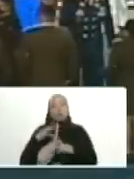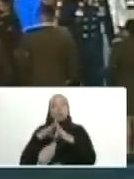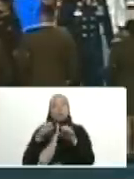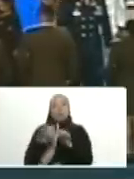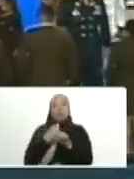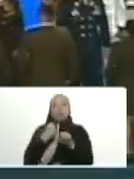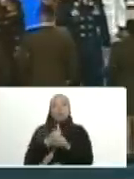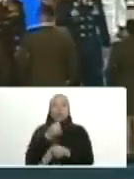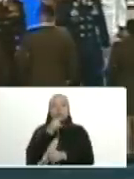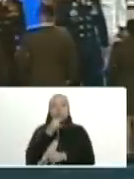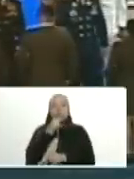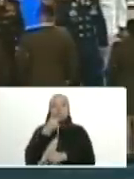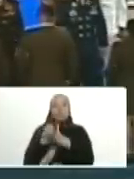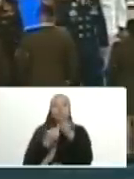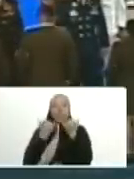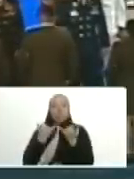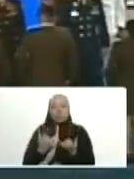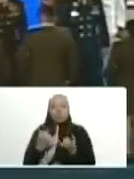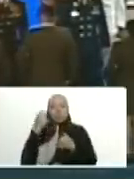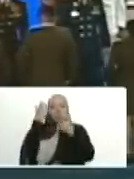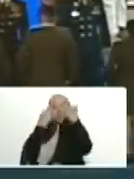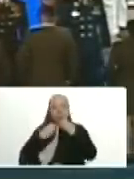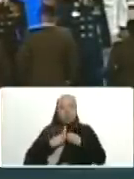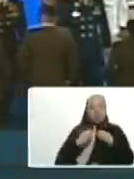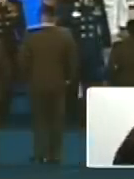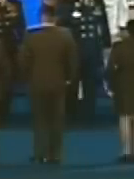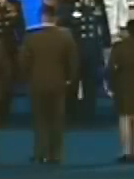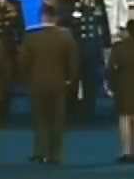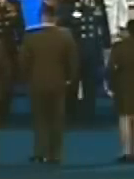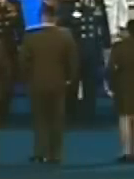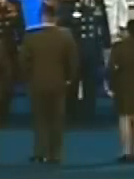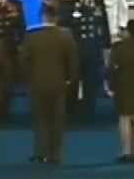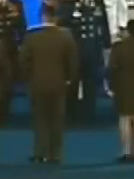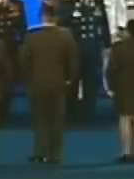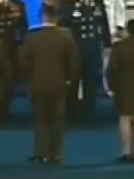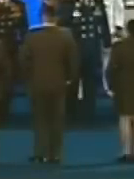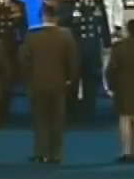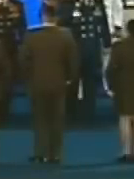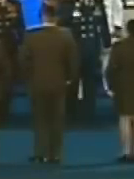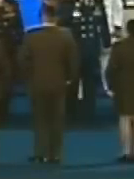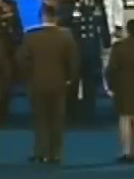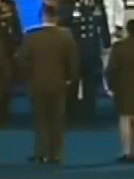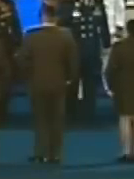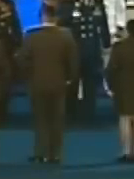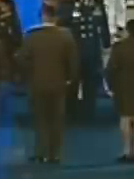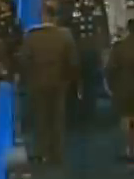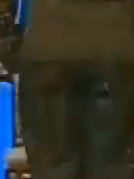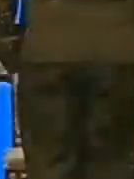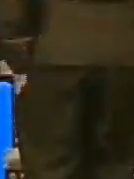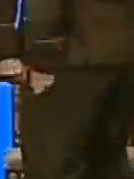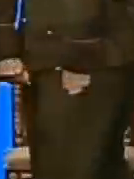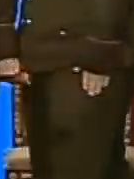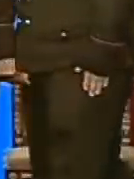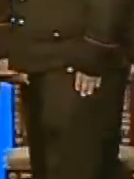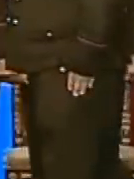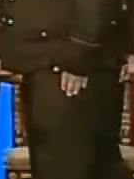táctico de la resistencia revolucionaria. Chávez vive, mi comandante en jefe, permiso para retirarme. A la